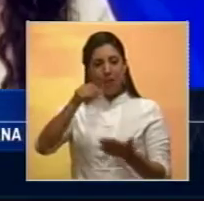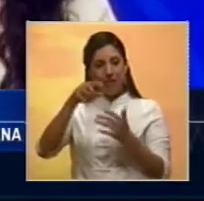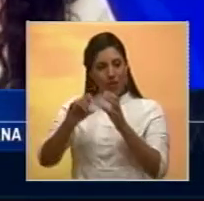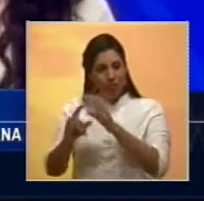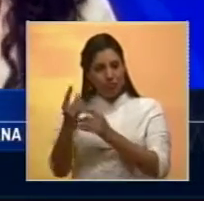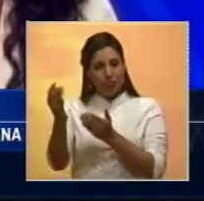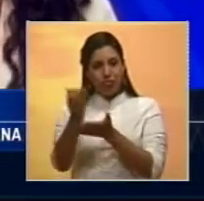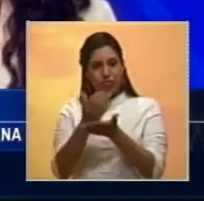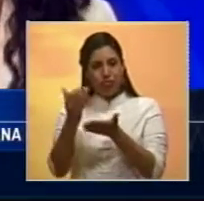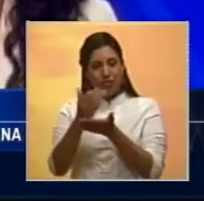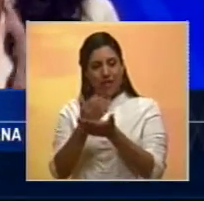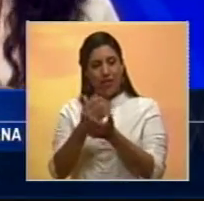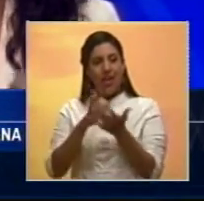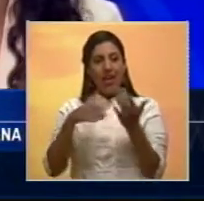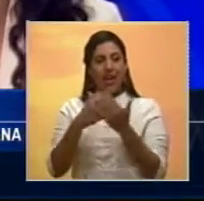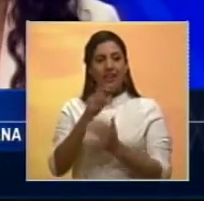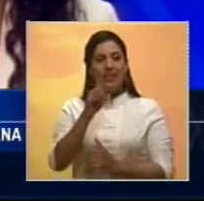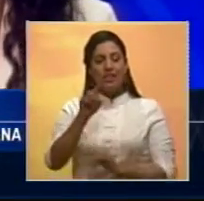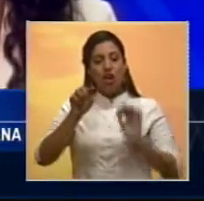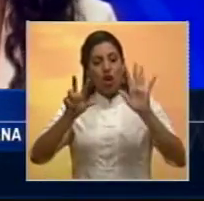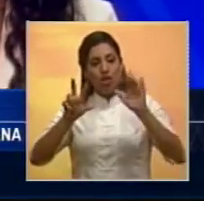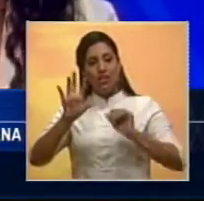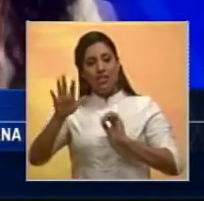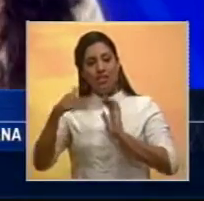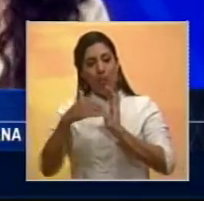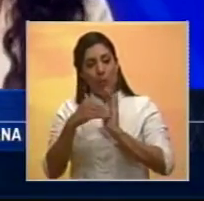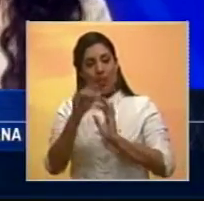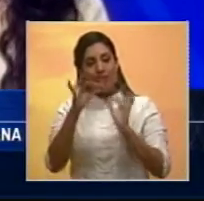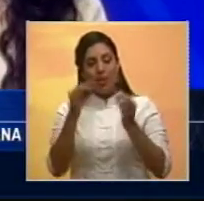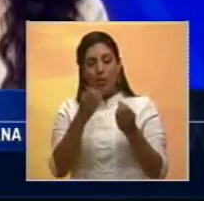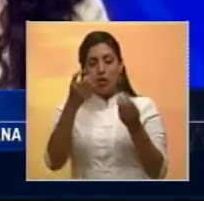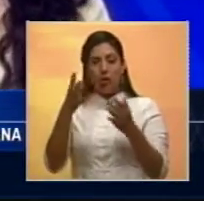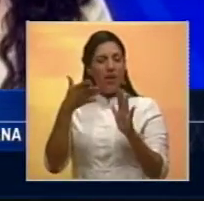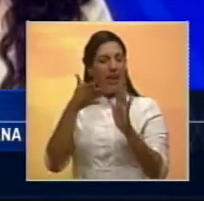cosechas a 185.000 familias.